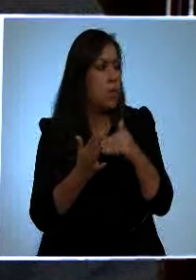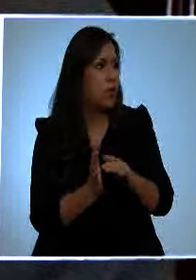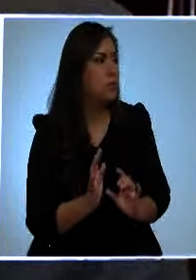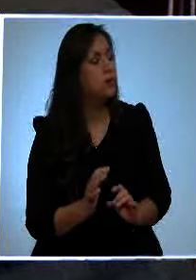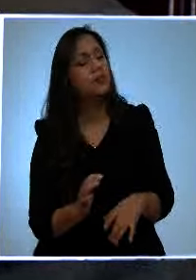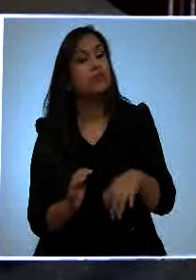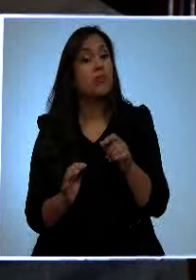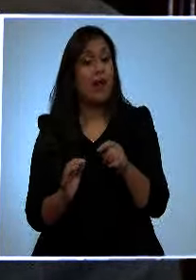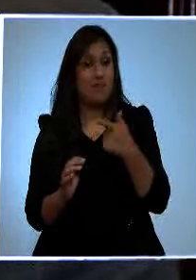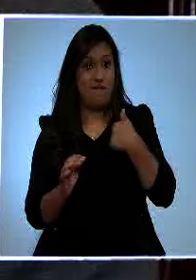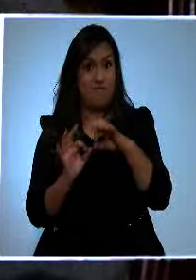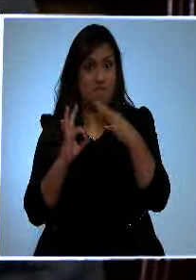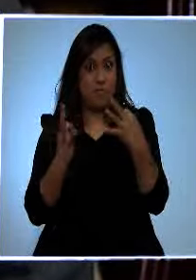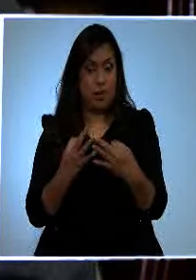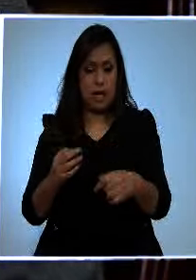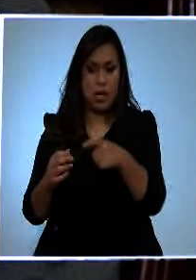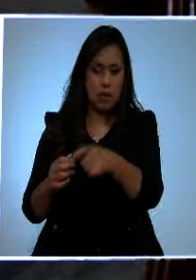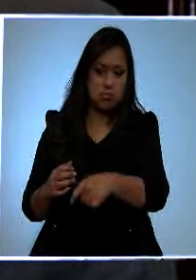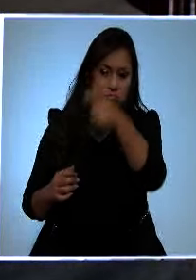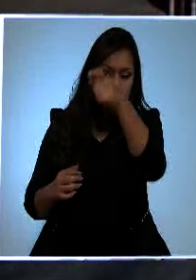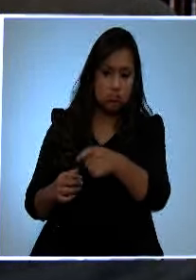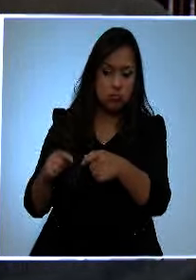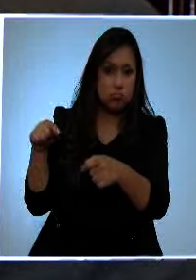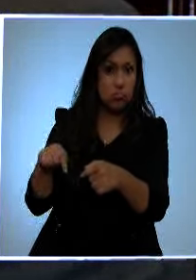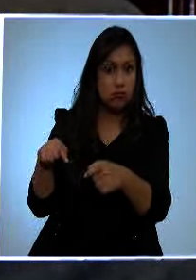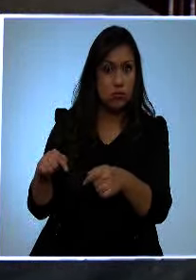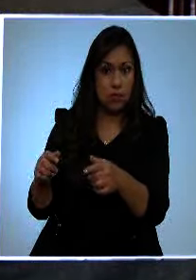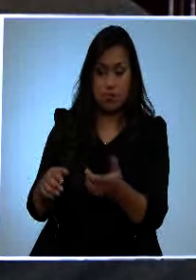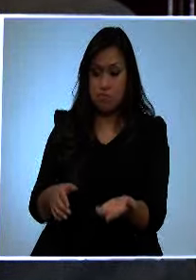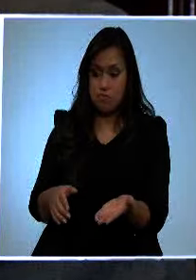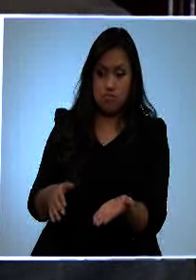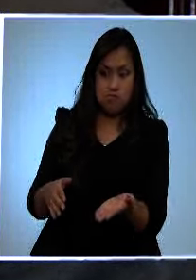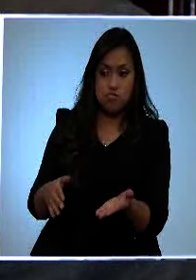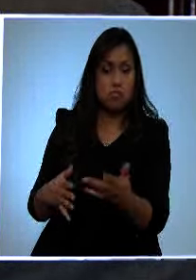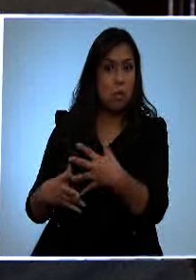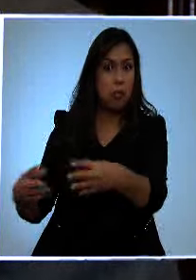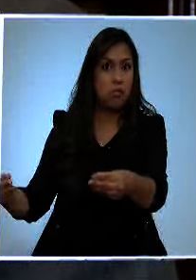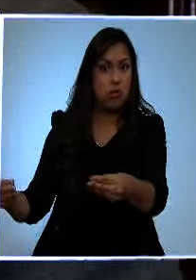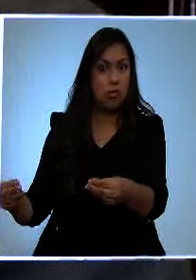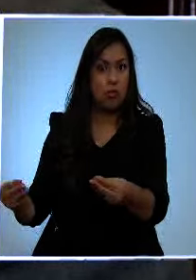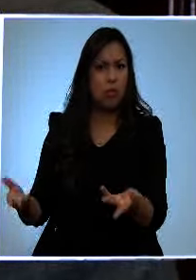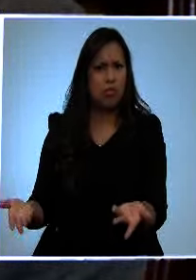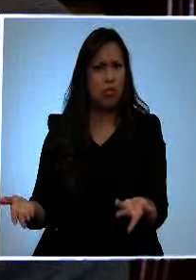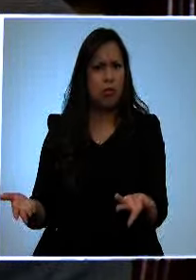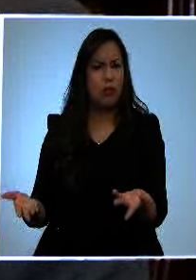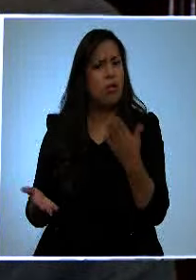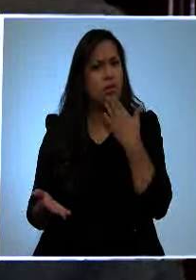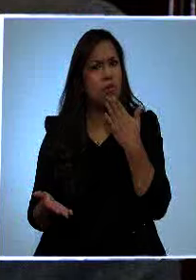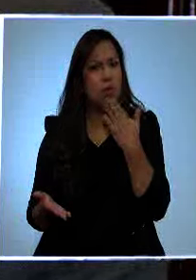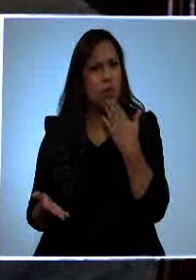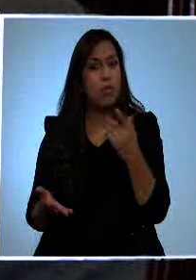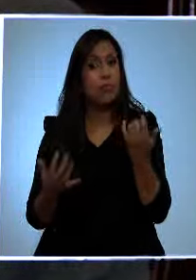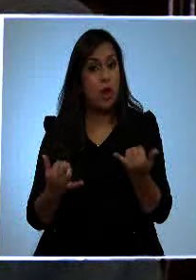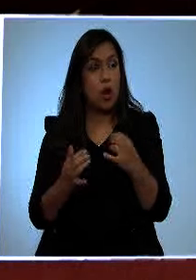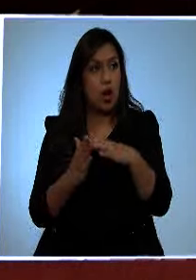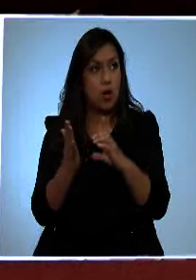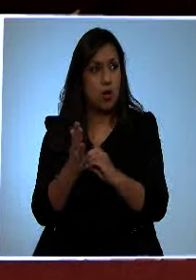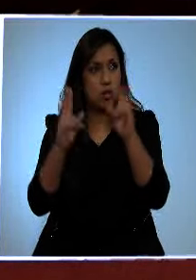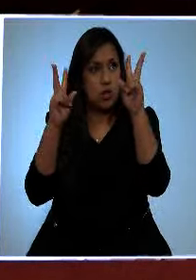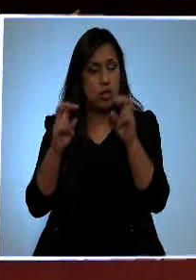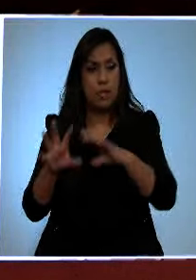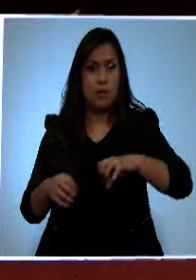desaparecida debían pasar al menos 72 horas de acuerdo a a la legislación que estaba vigente hasta hace unos años se tiende que ahora en el código orgánico integral